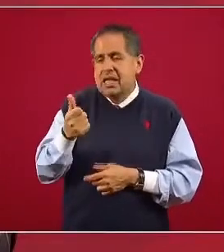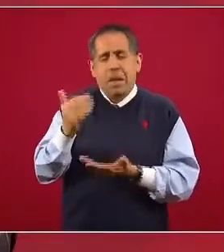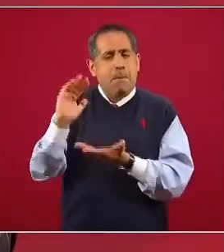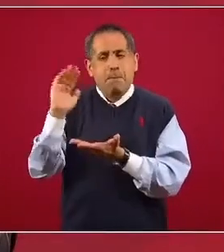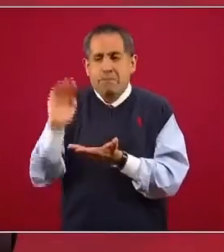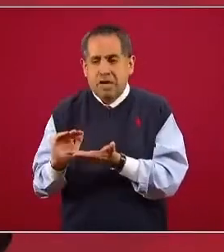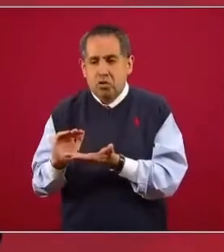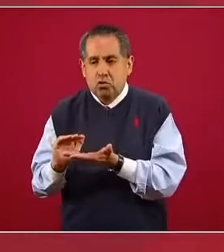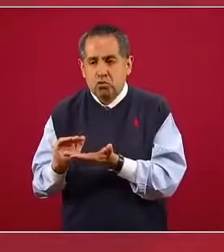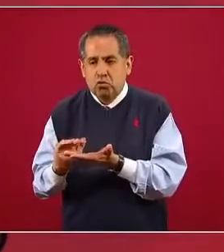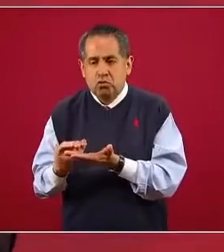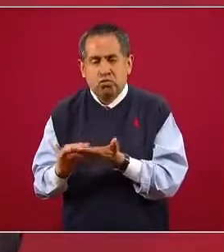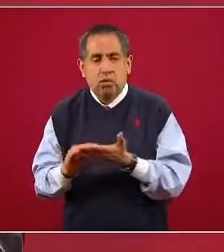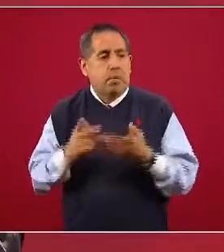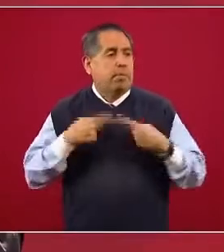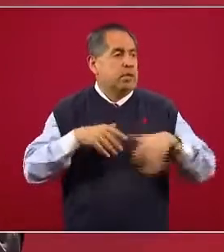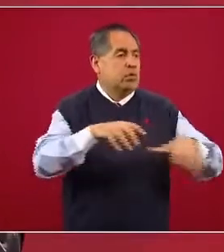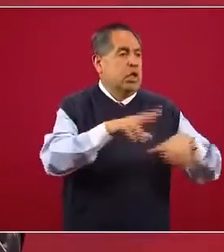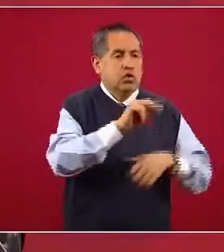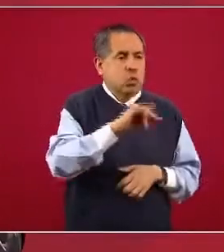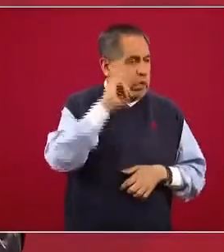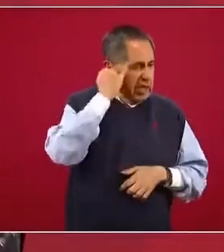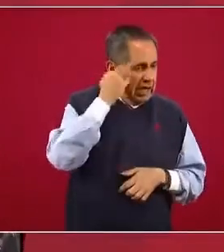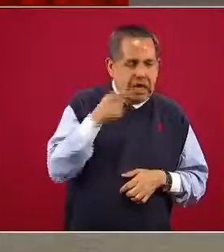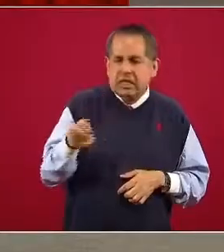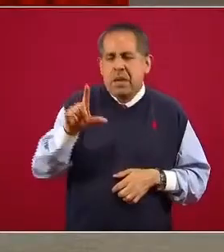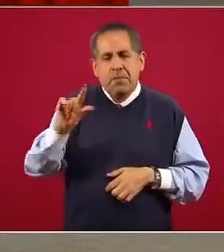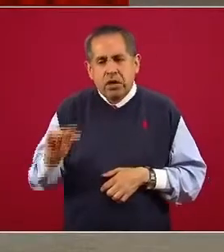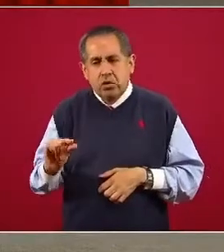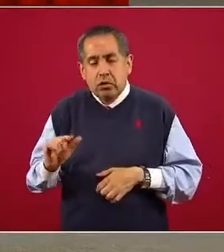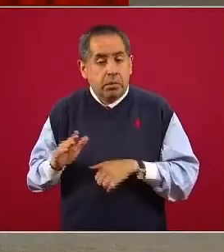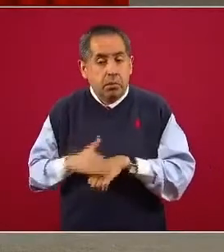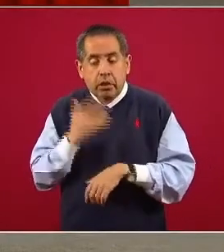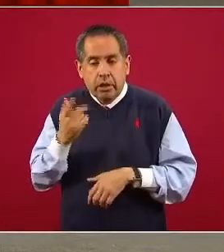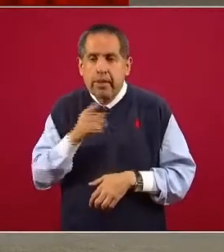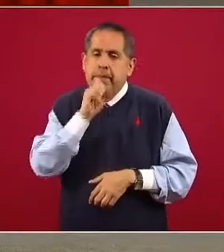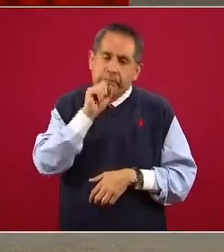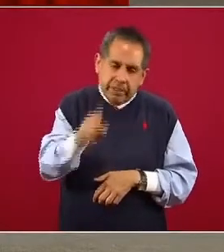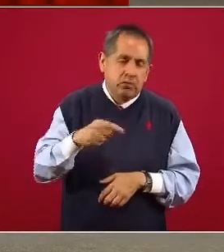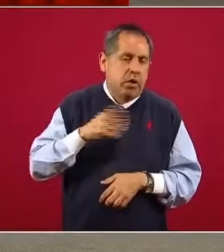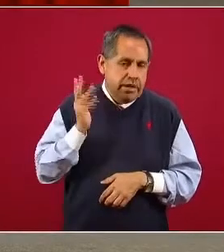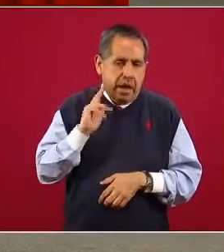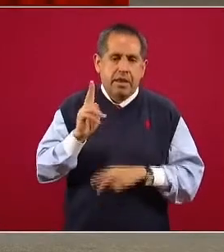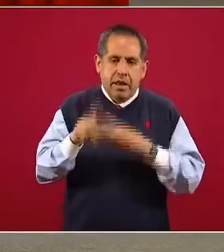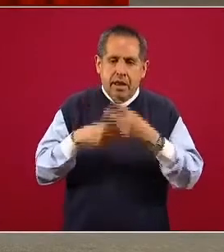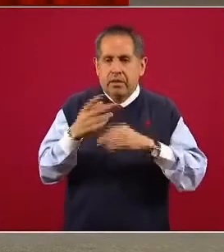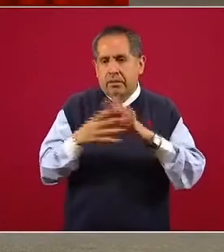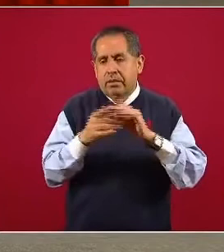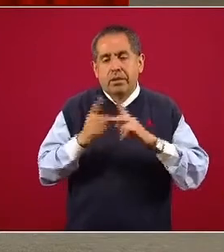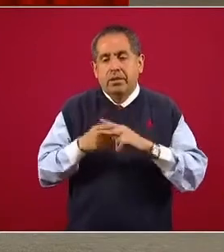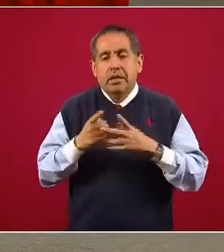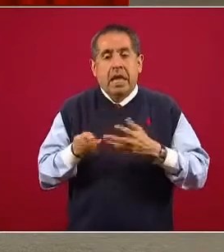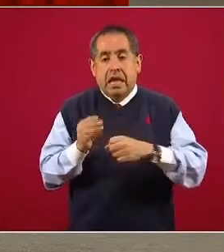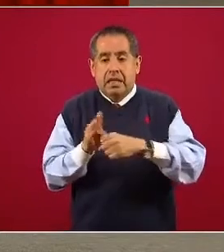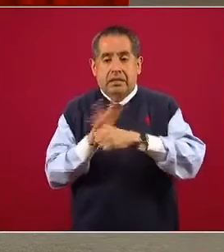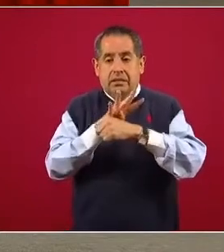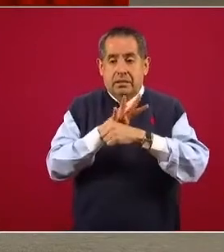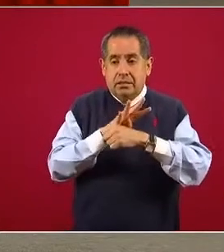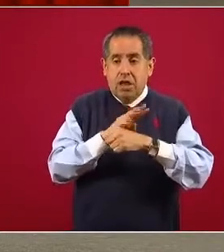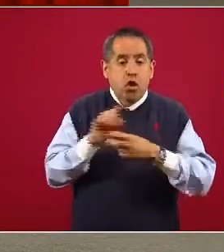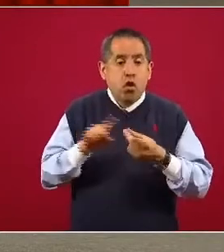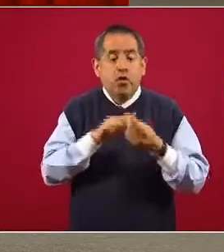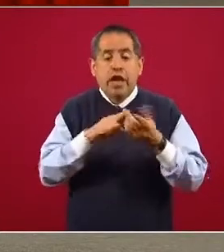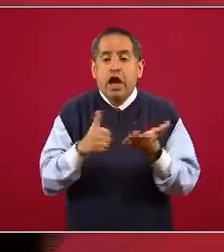menor que en poblaciones no indígenas. ¿Cuál es la razón? La que también hemos explicado aquí. Esta epidemia entró por